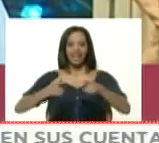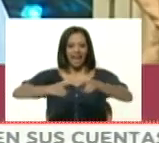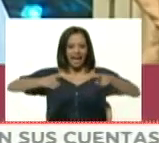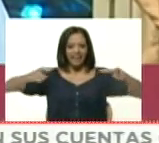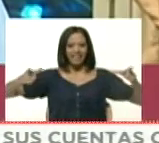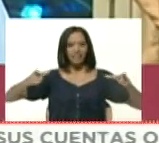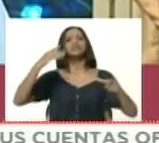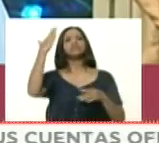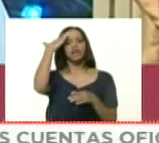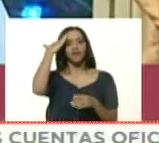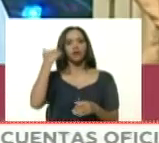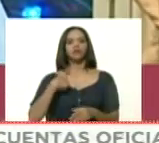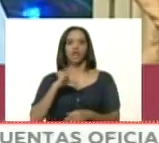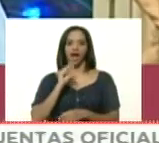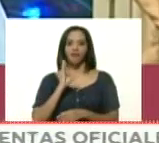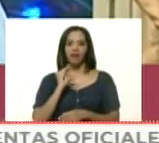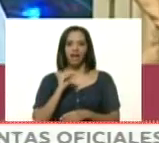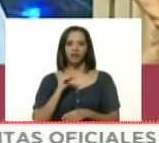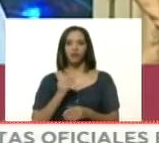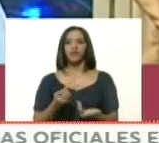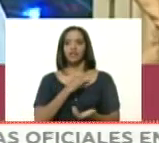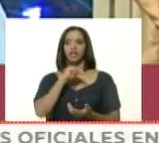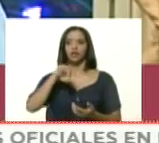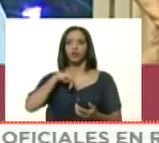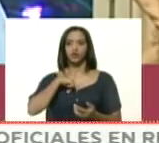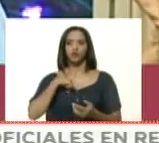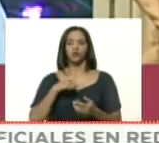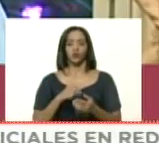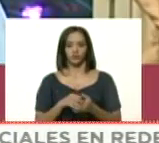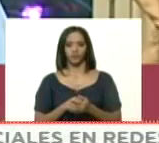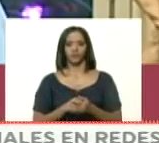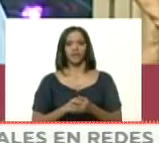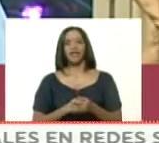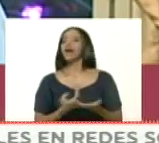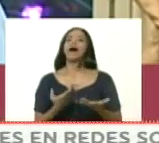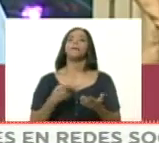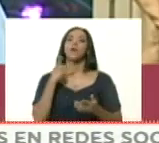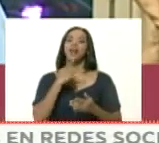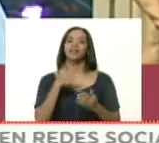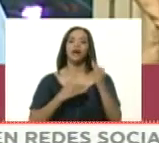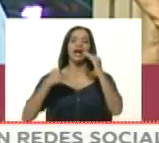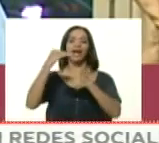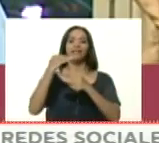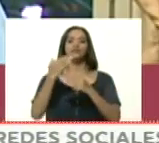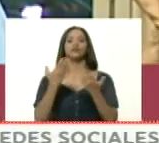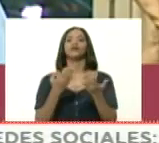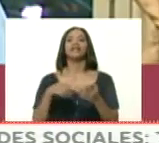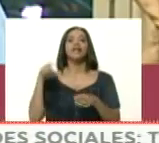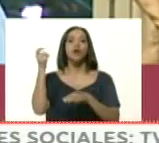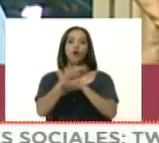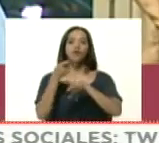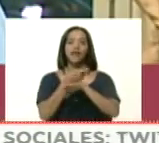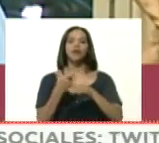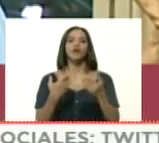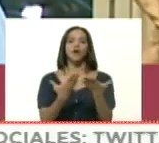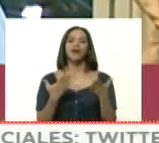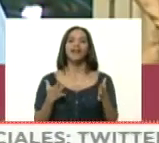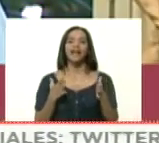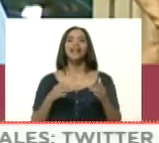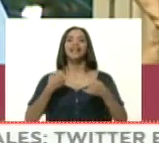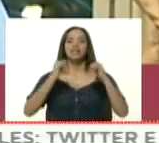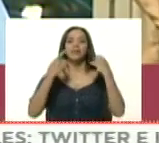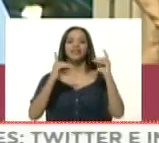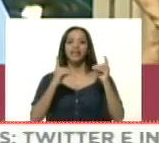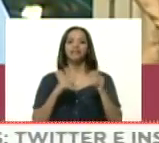hablando. Y nosotros estamos dirigiendo una política al más alto nivel del Estado para lograr la independencia en